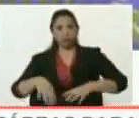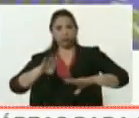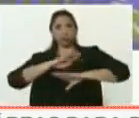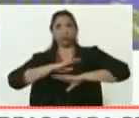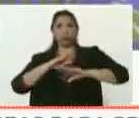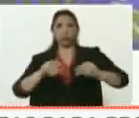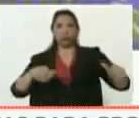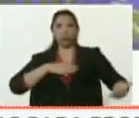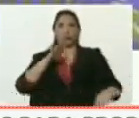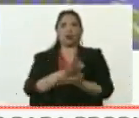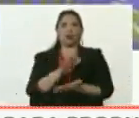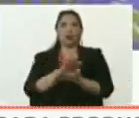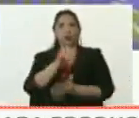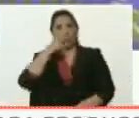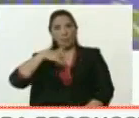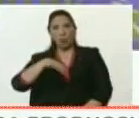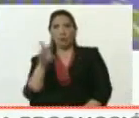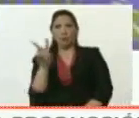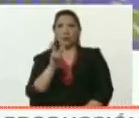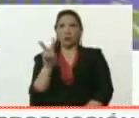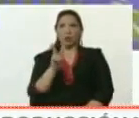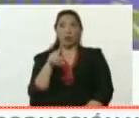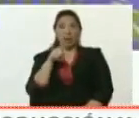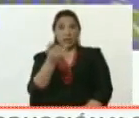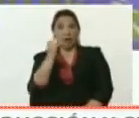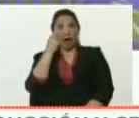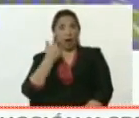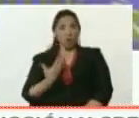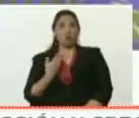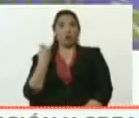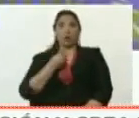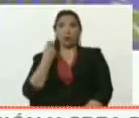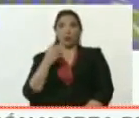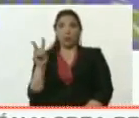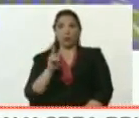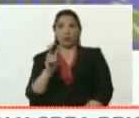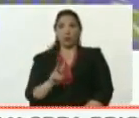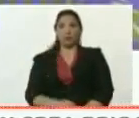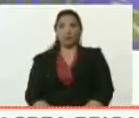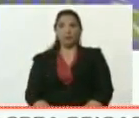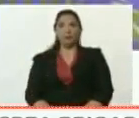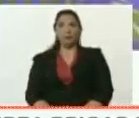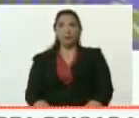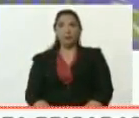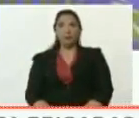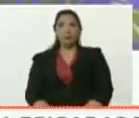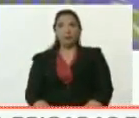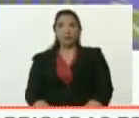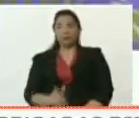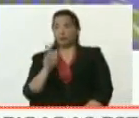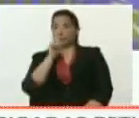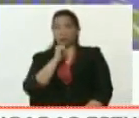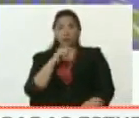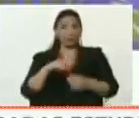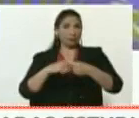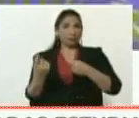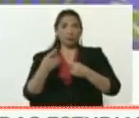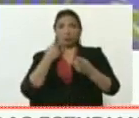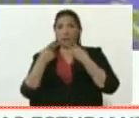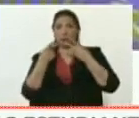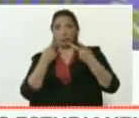la tranquilidad del pueblo venezolano. Allí está la juventud venezolana. No hay exclusión